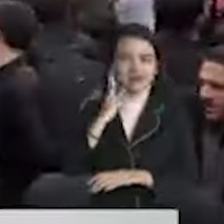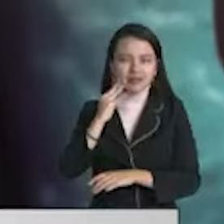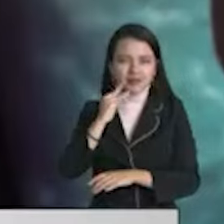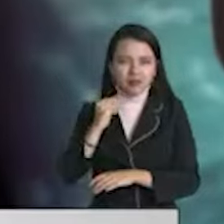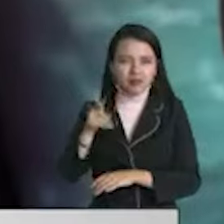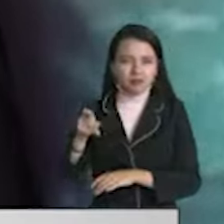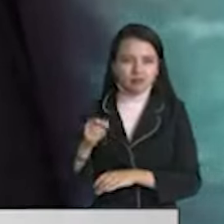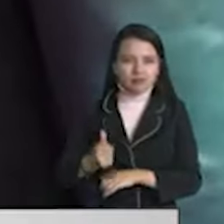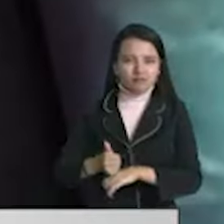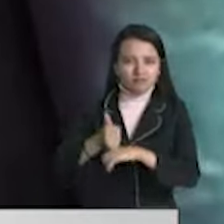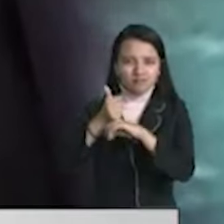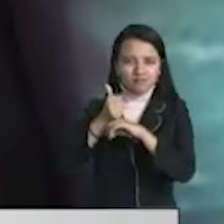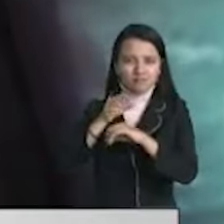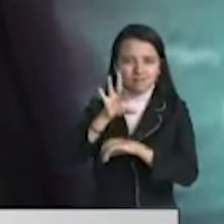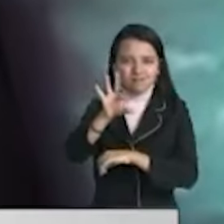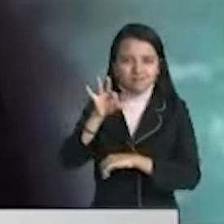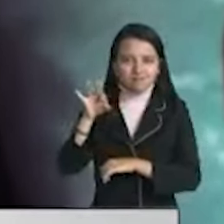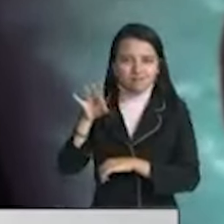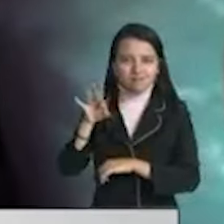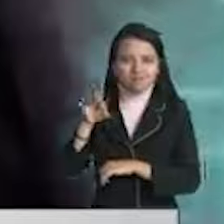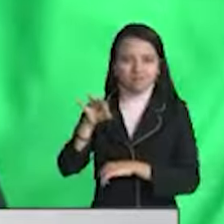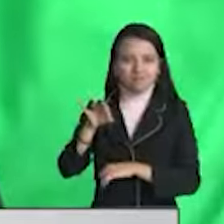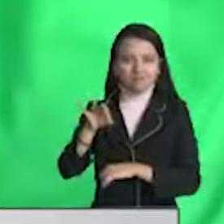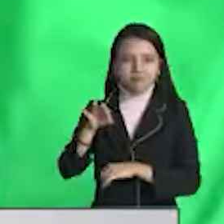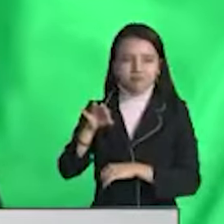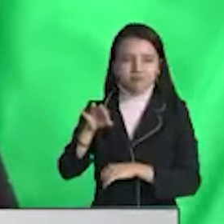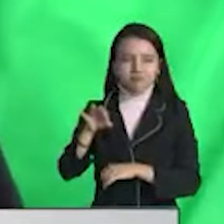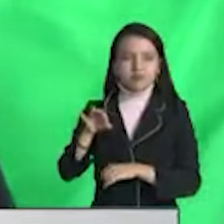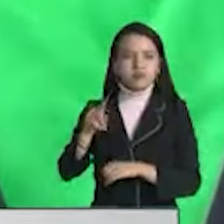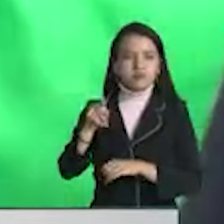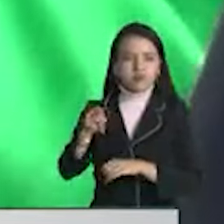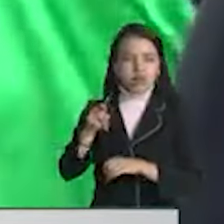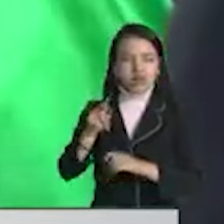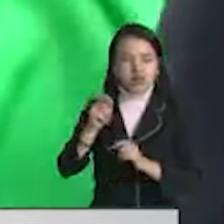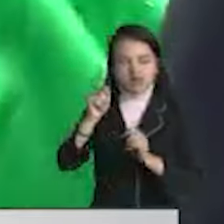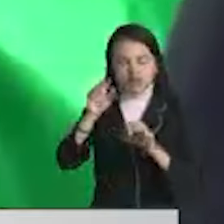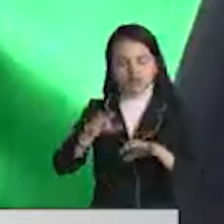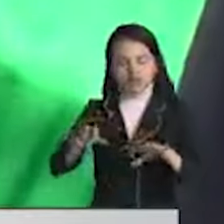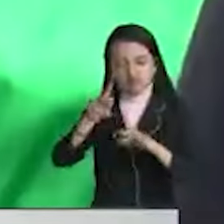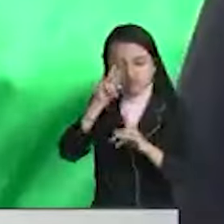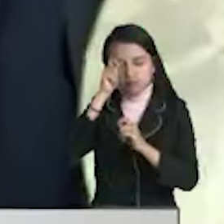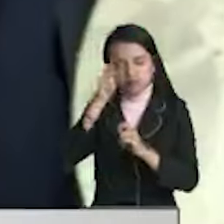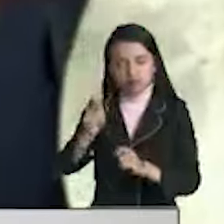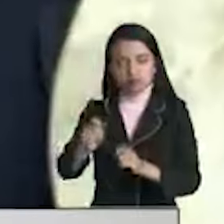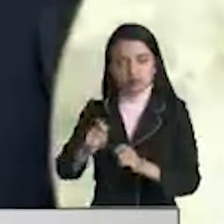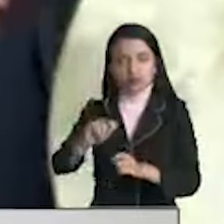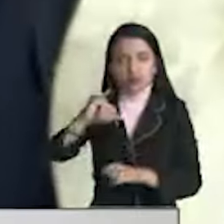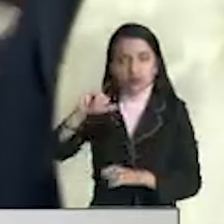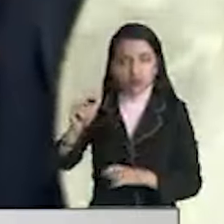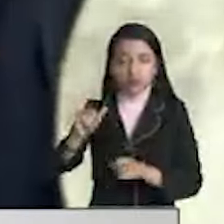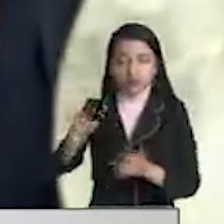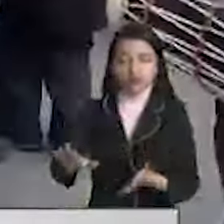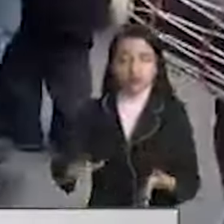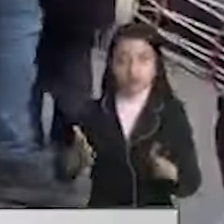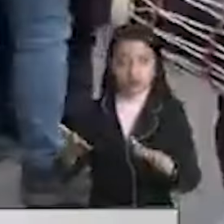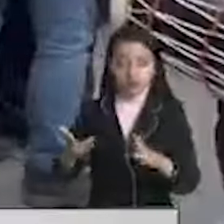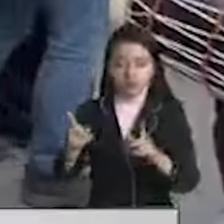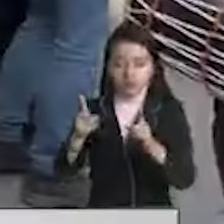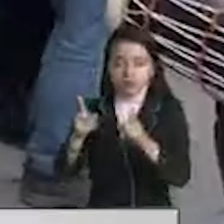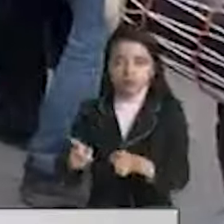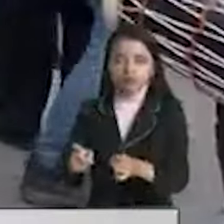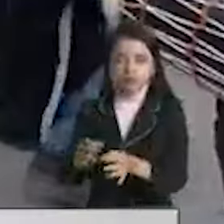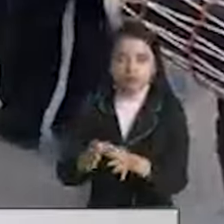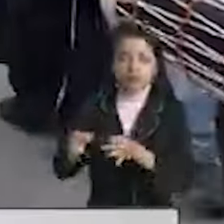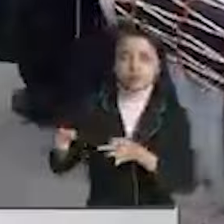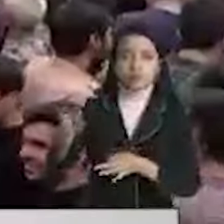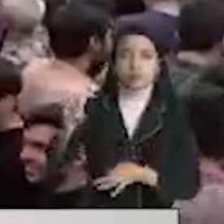órgano encargado de elegir al líder supremo en caso de vacante. Y finalmente, ese mismo día, serán sepultados en la ciudad sagrada de